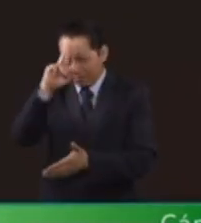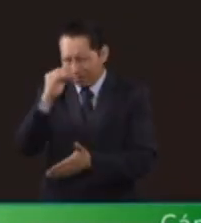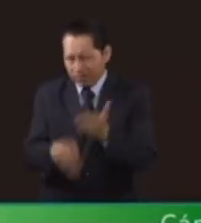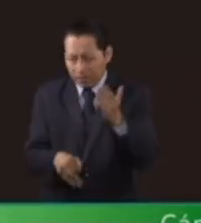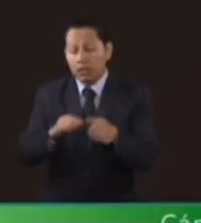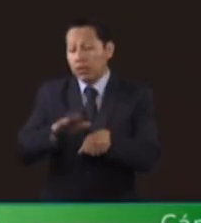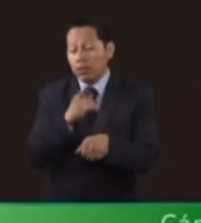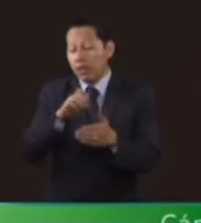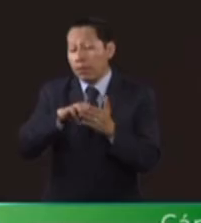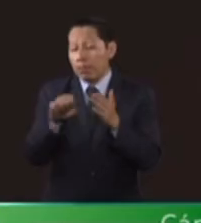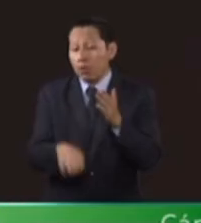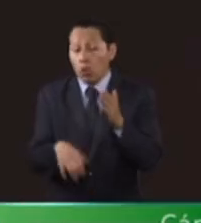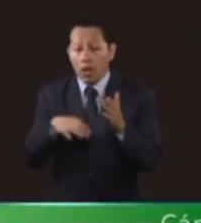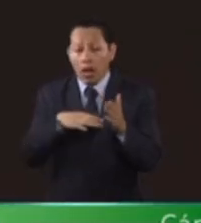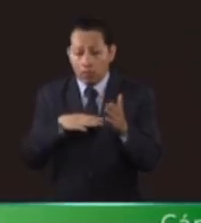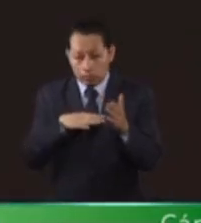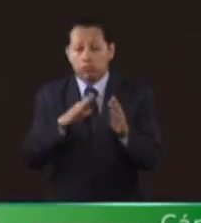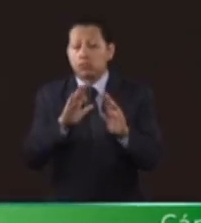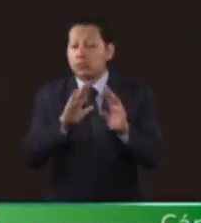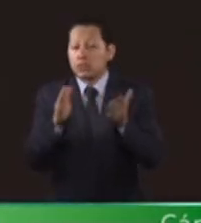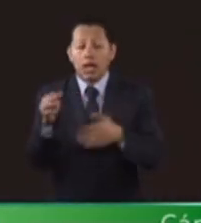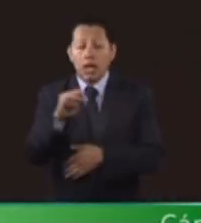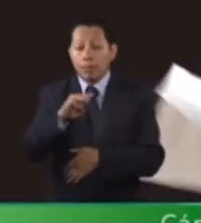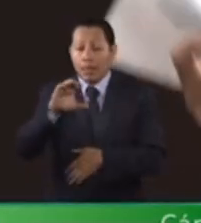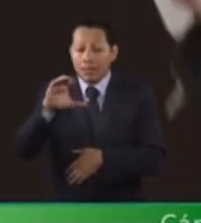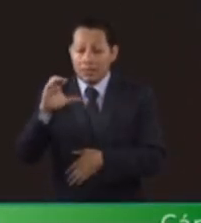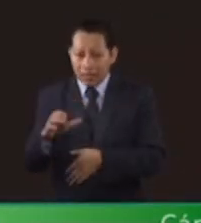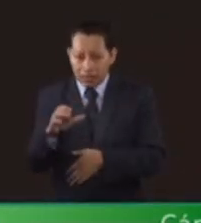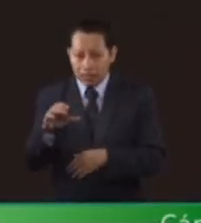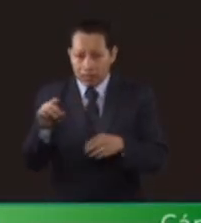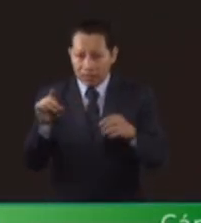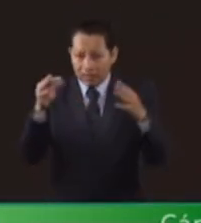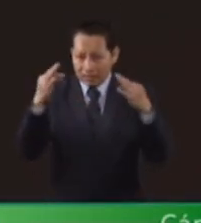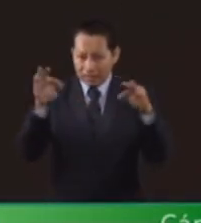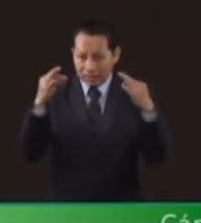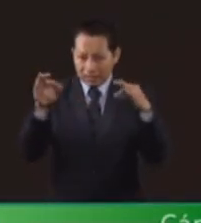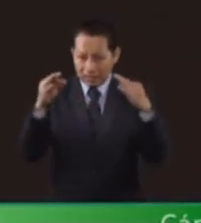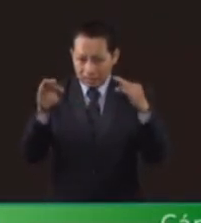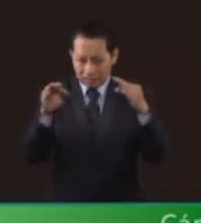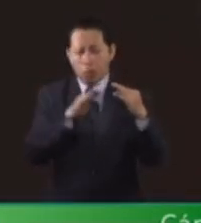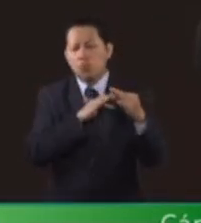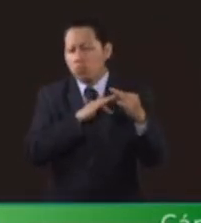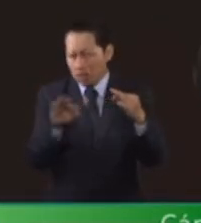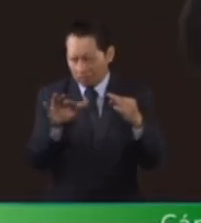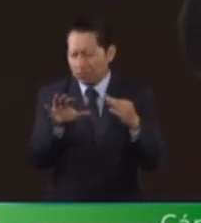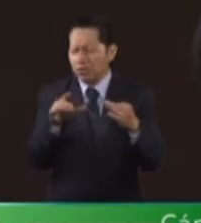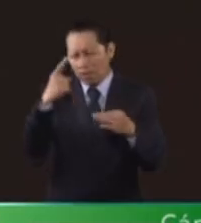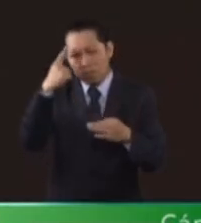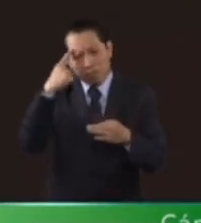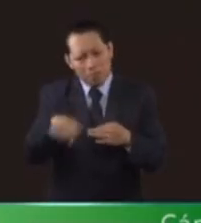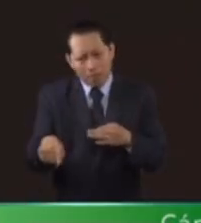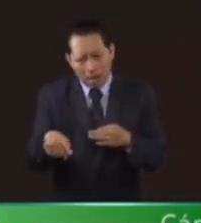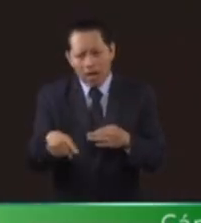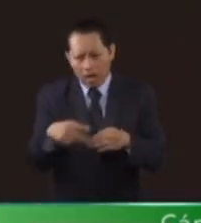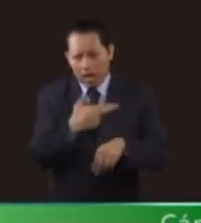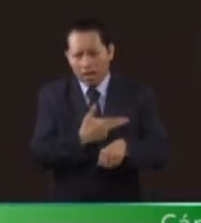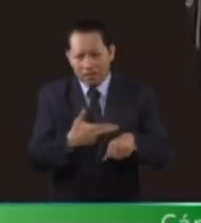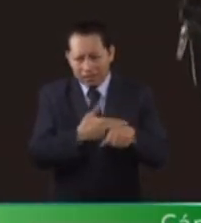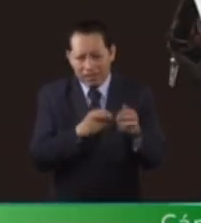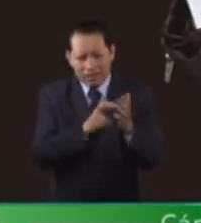suspensión definitiva que movimiento ciudadano consiguió para frenar absoluta ente este bodrio de